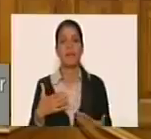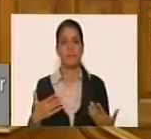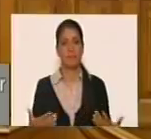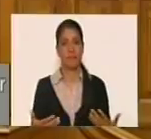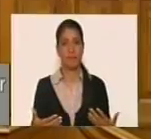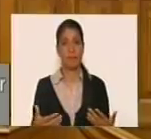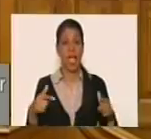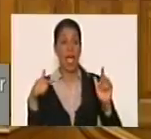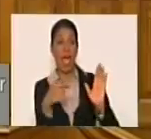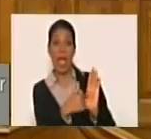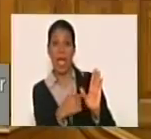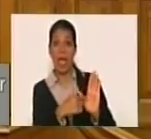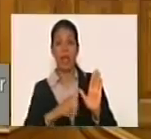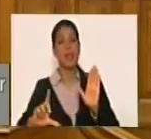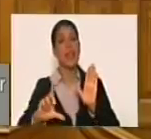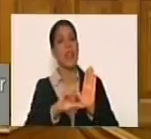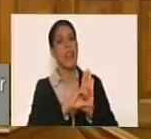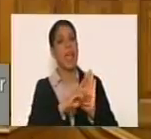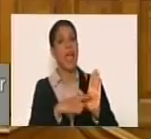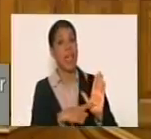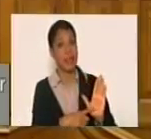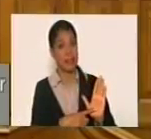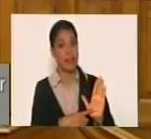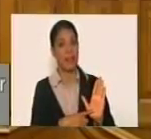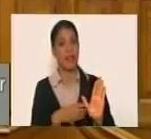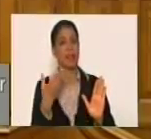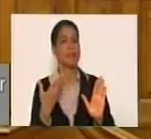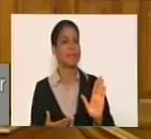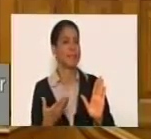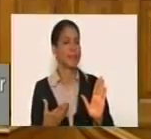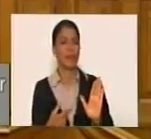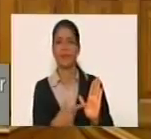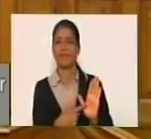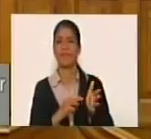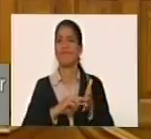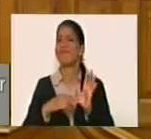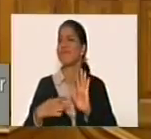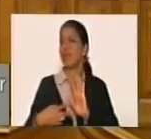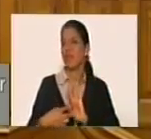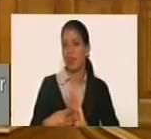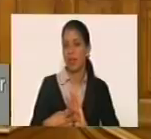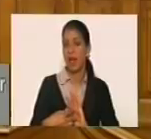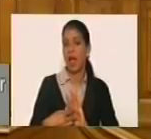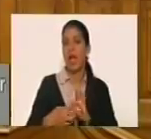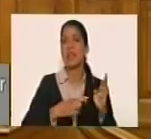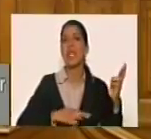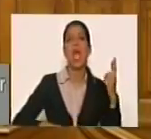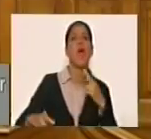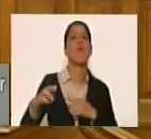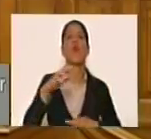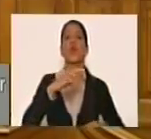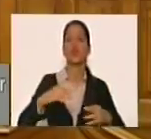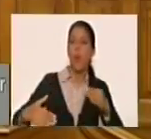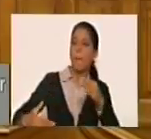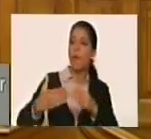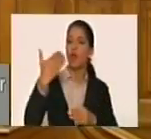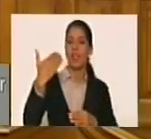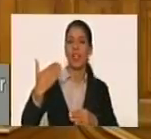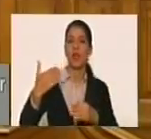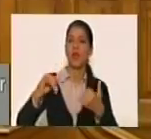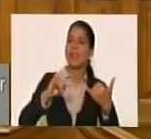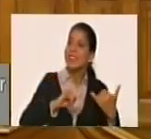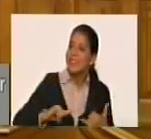Pero esta ley también expresa la naturaleza y el espíritu del modelo de la Revolución Bolivariana, que es la